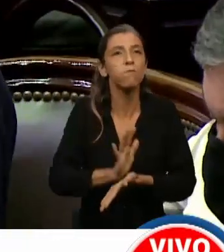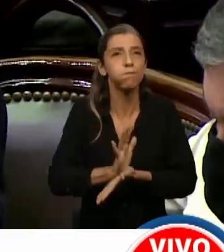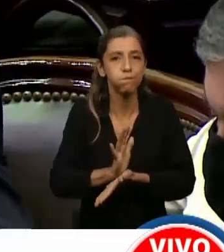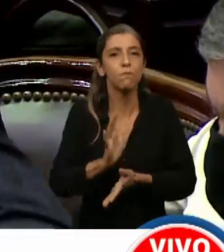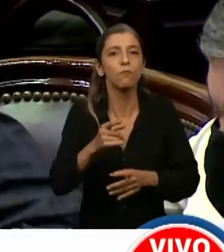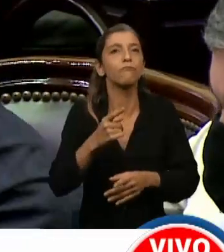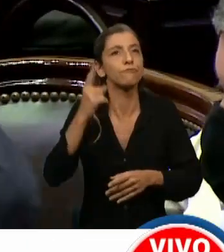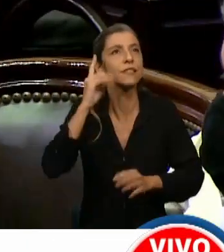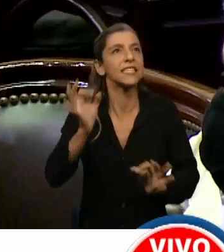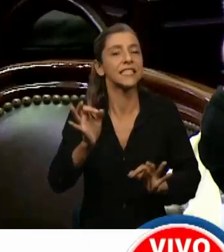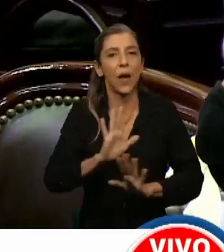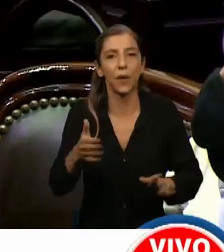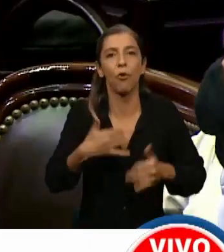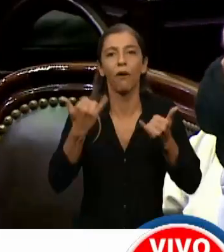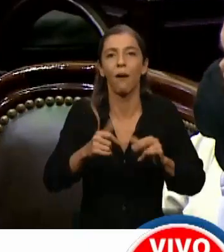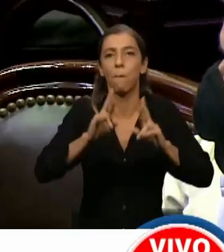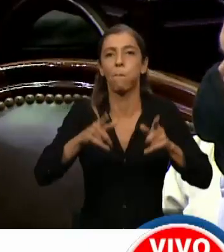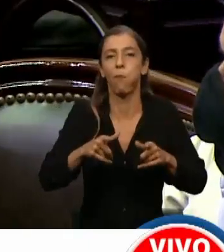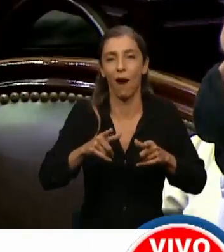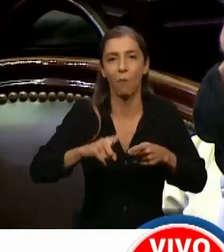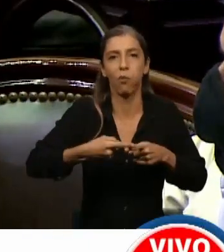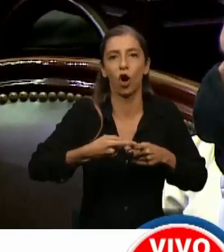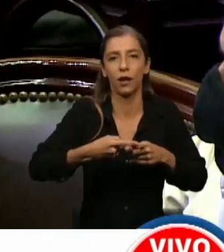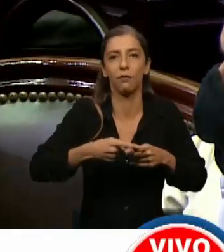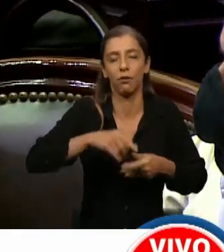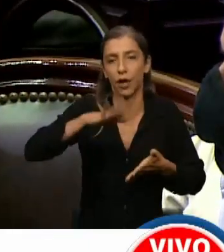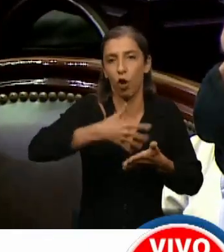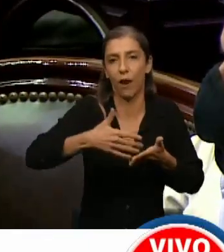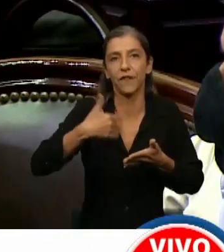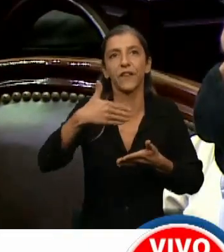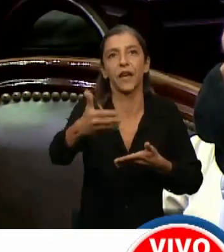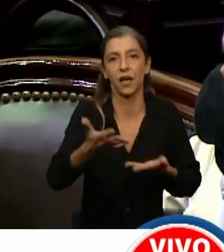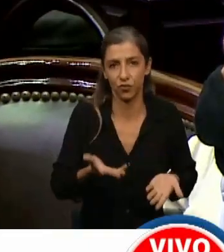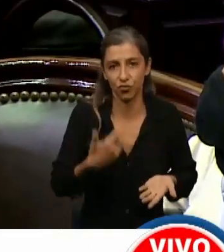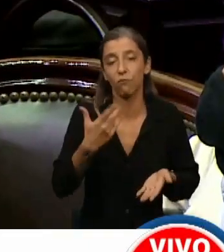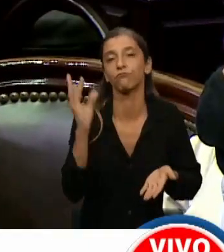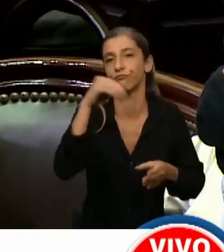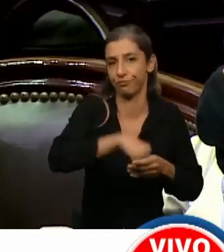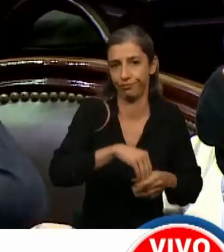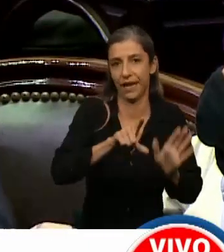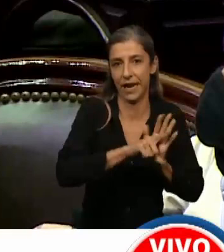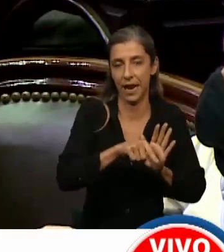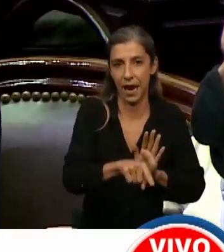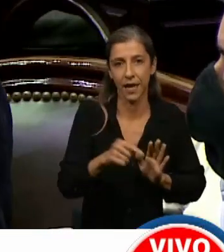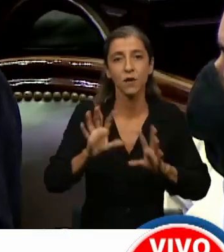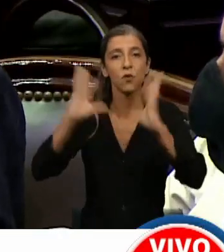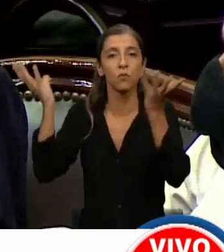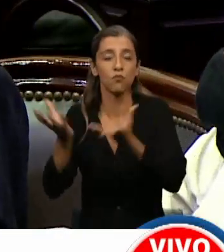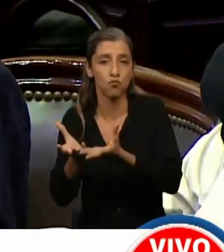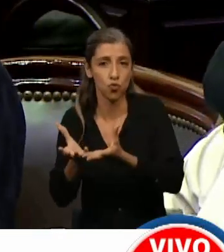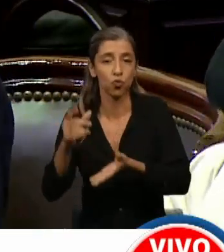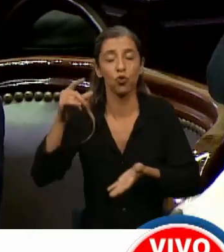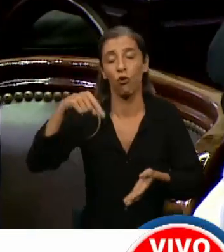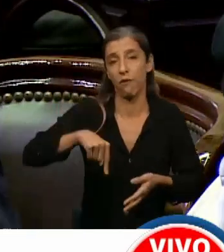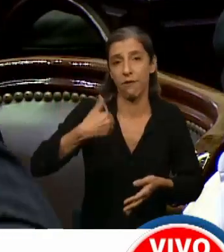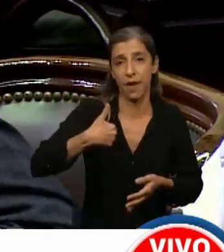dentro de una política más amplia. Mire, presidente, a nivel mundial y en nuestro país claramente, la relación de las naciones